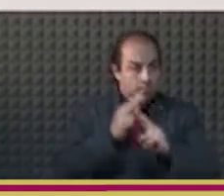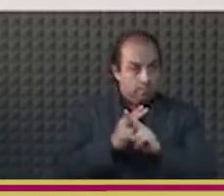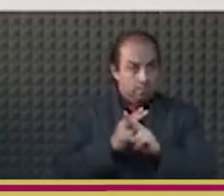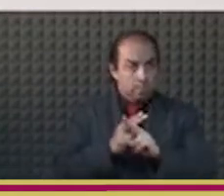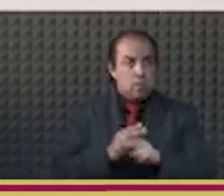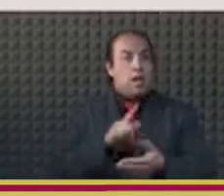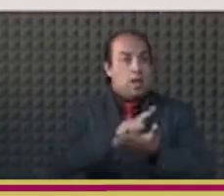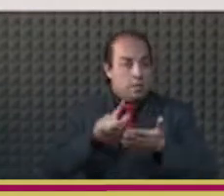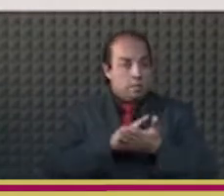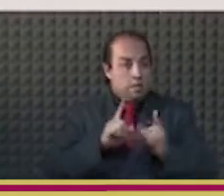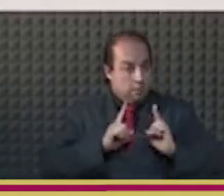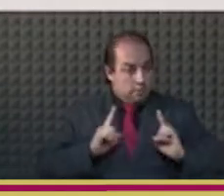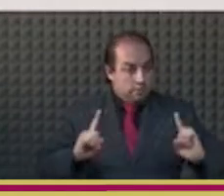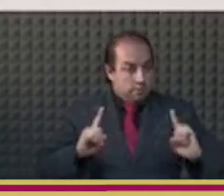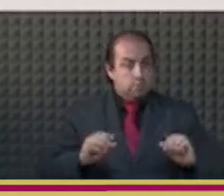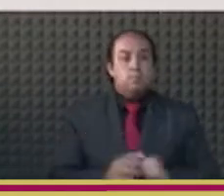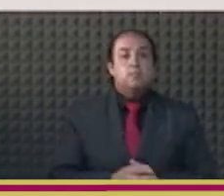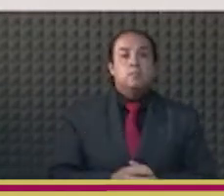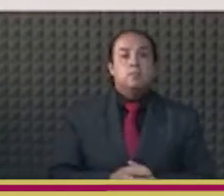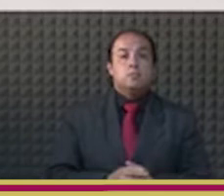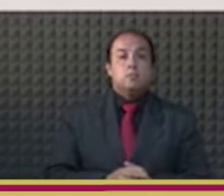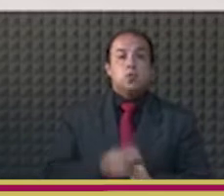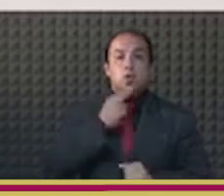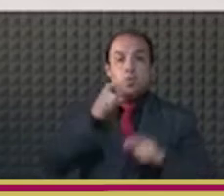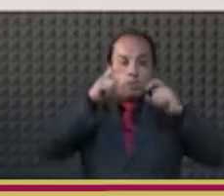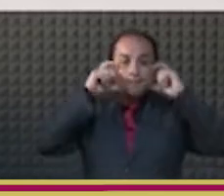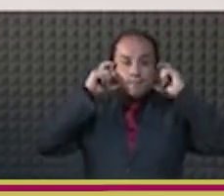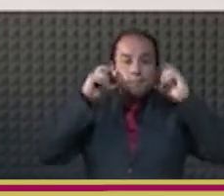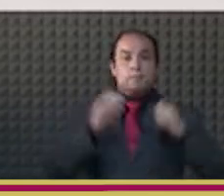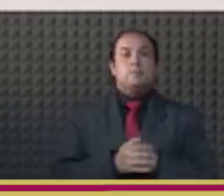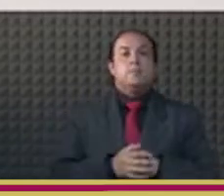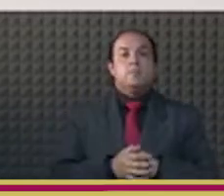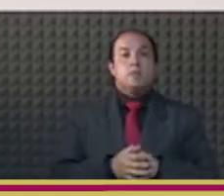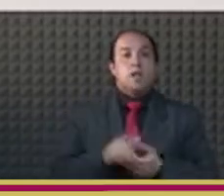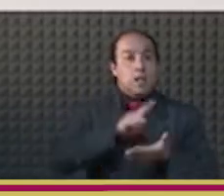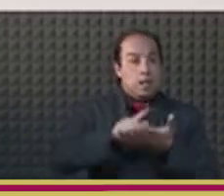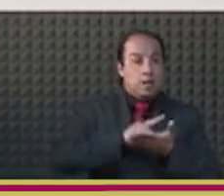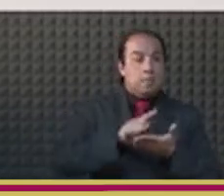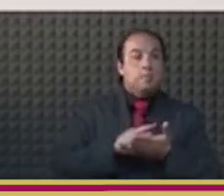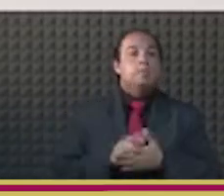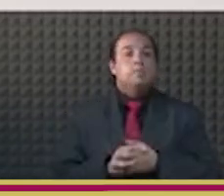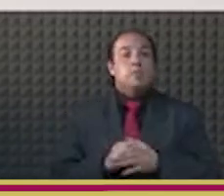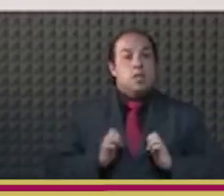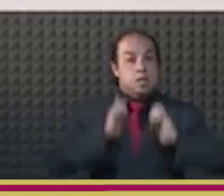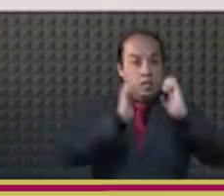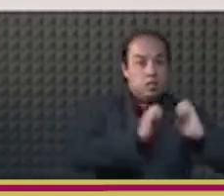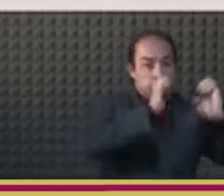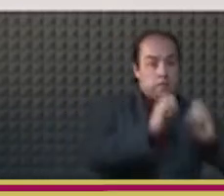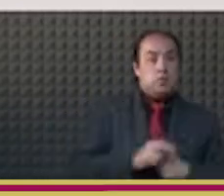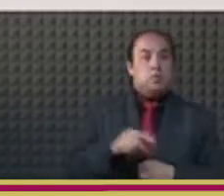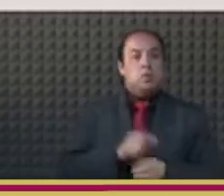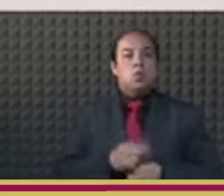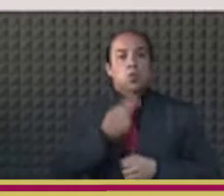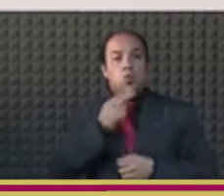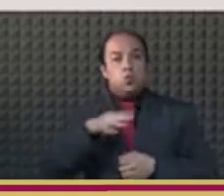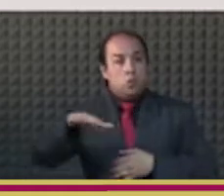la higiene, la sana distancia física, el uso del cubrebocas, la sanitización de instalaciones, el uso de